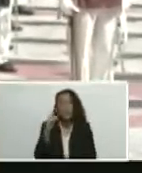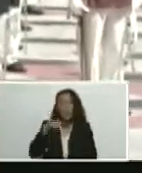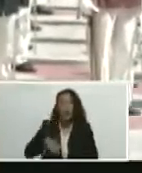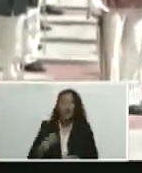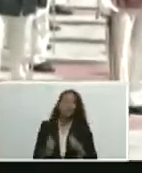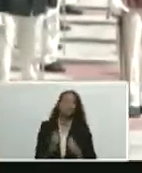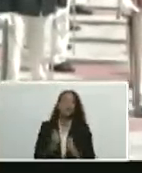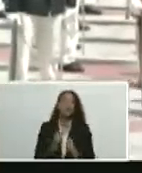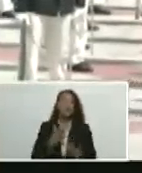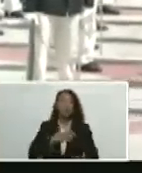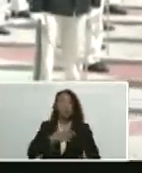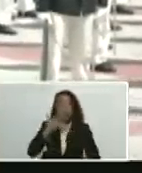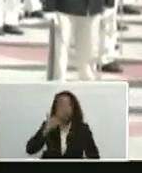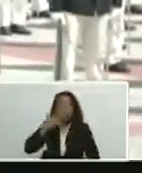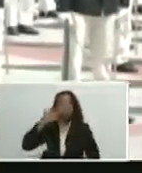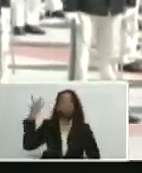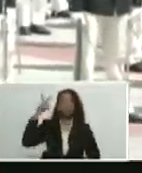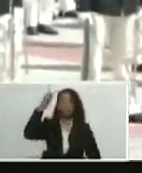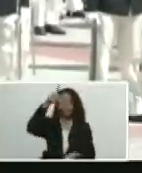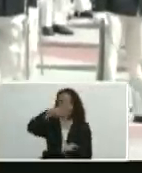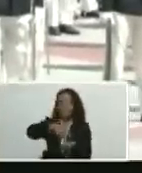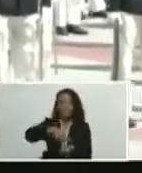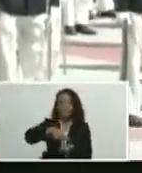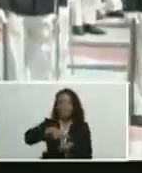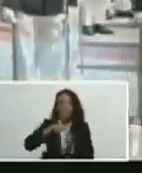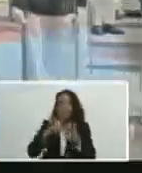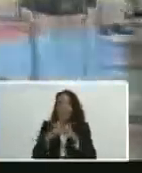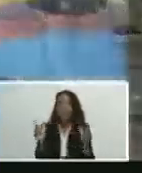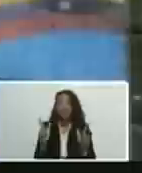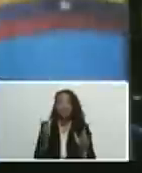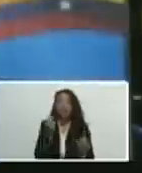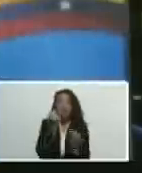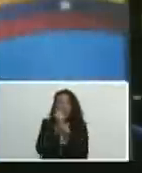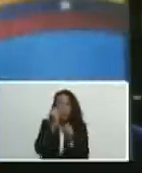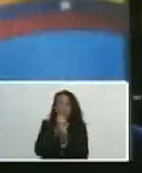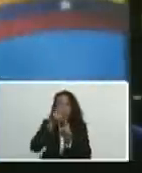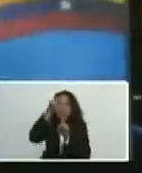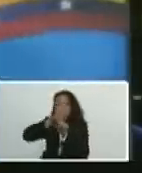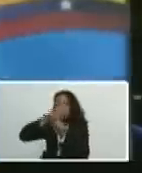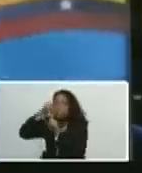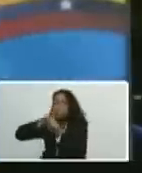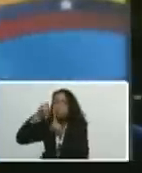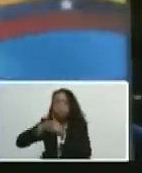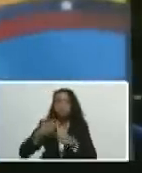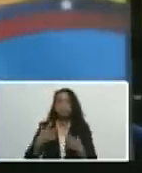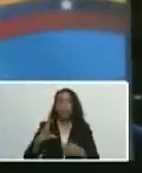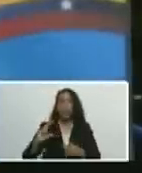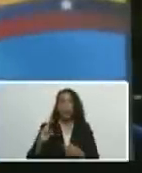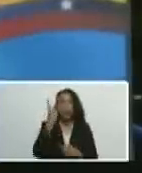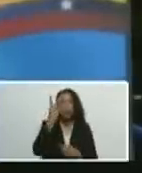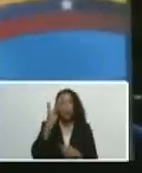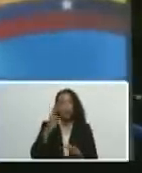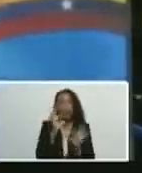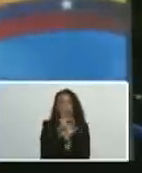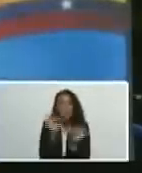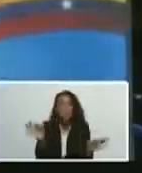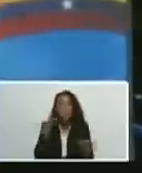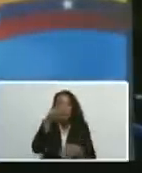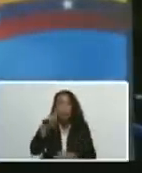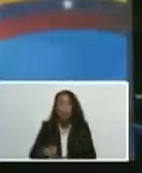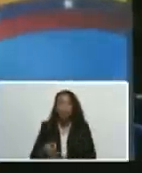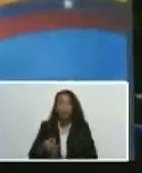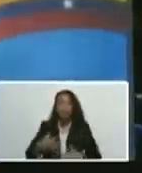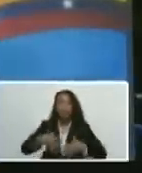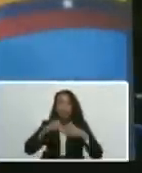cual somos protagonistas, librando por designios divinos una segunda y definitiva